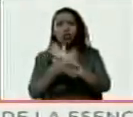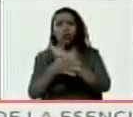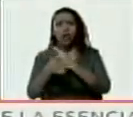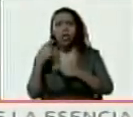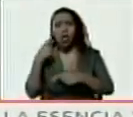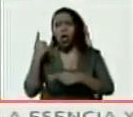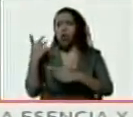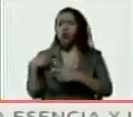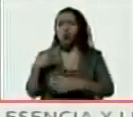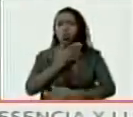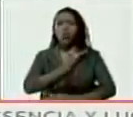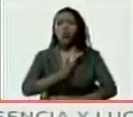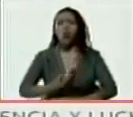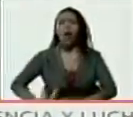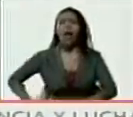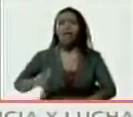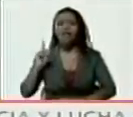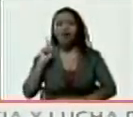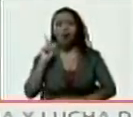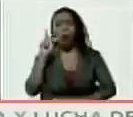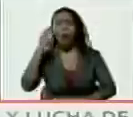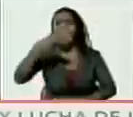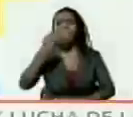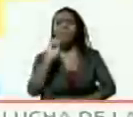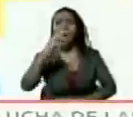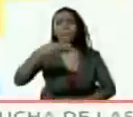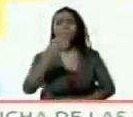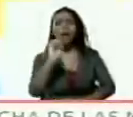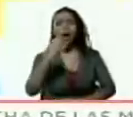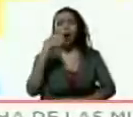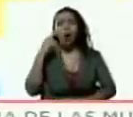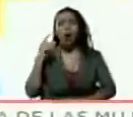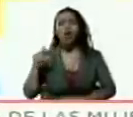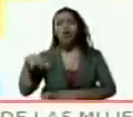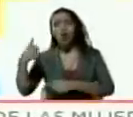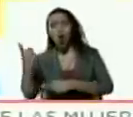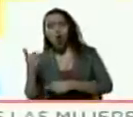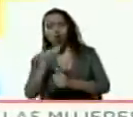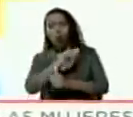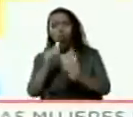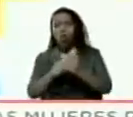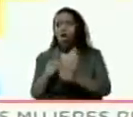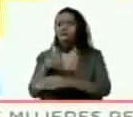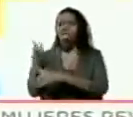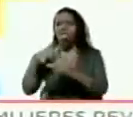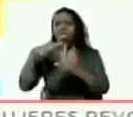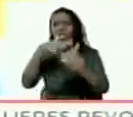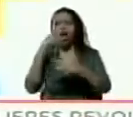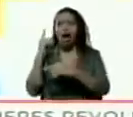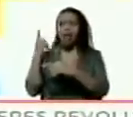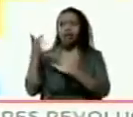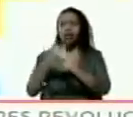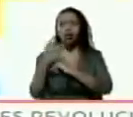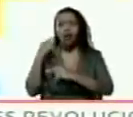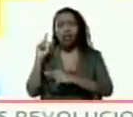chillar, y salió su subdueño James Story a amenazarnos, porque ellos son los que construyen estos falsos positivos.